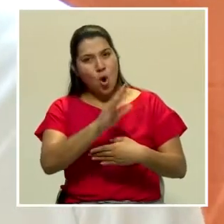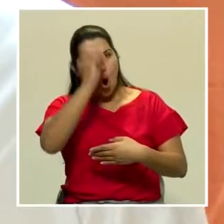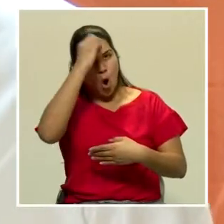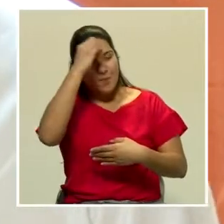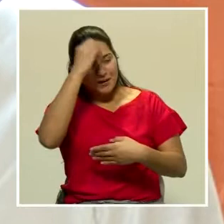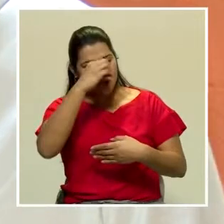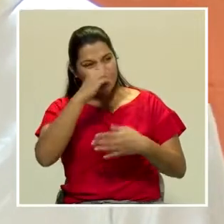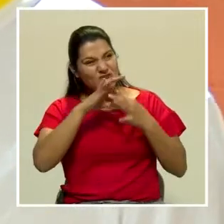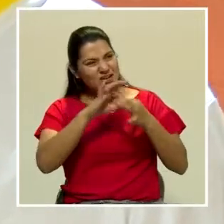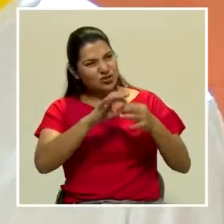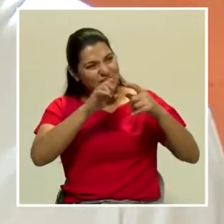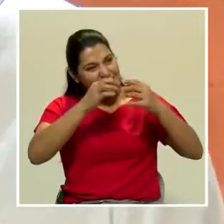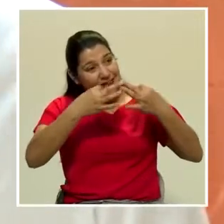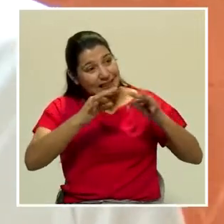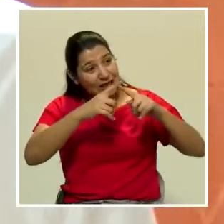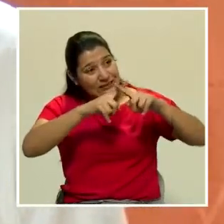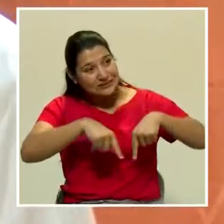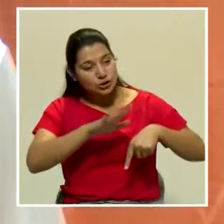intento de nulidad del matrimonio.